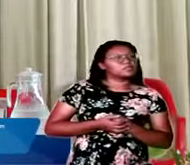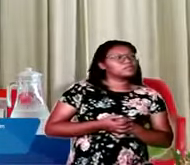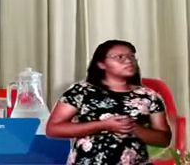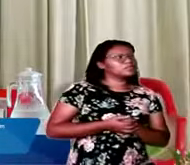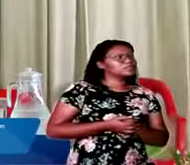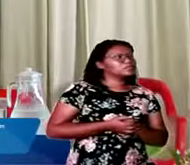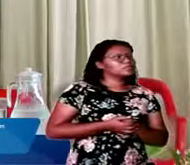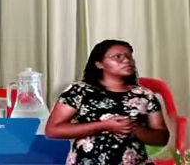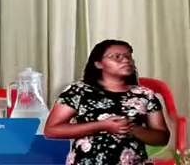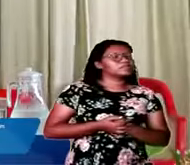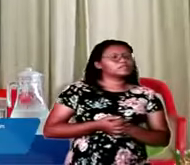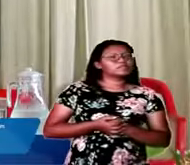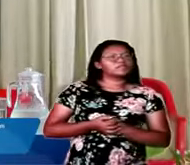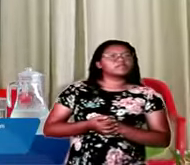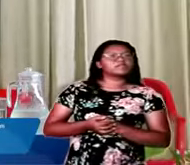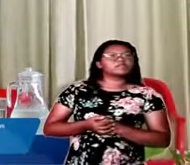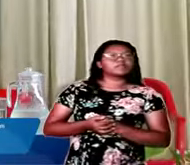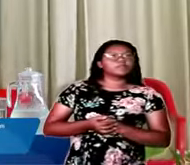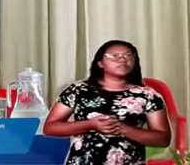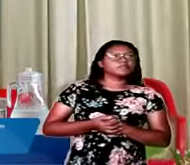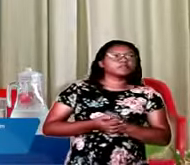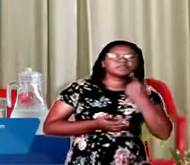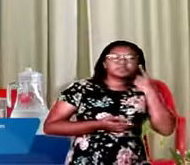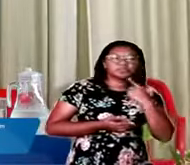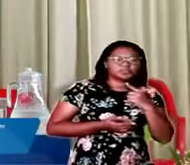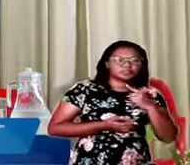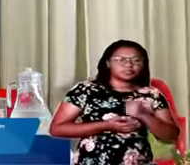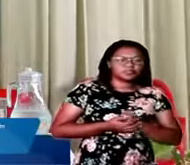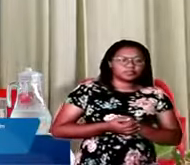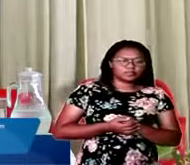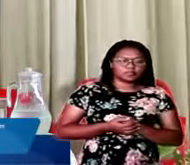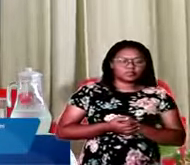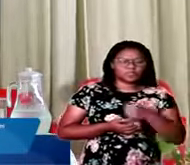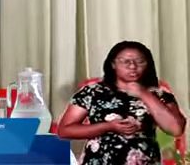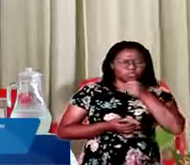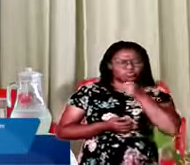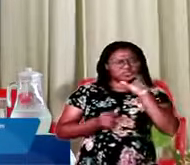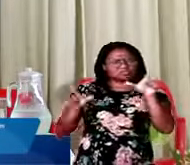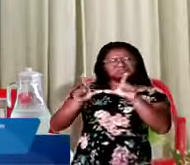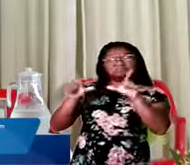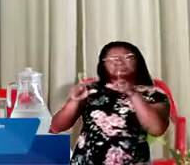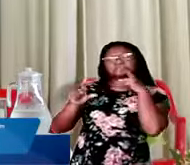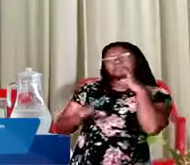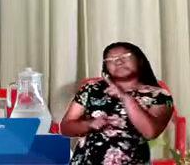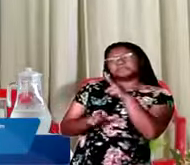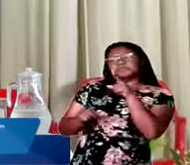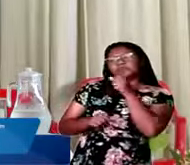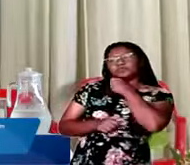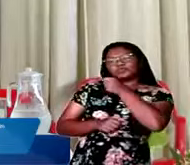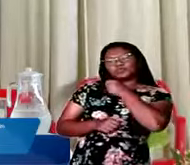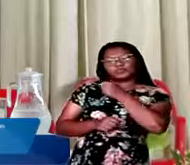Oiga, y yo una vez estaba en las noticias oyendo radio